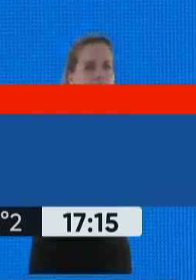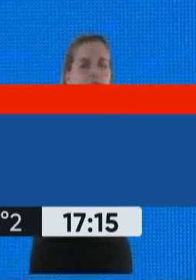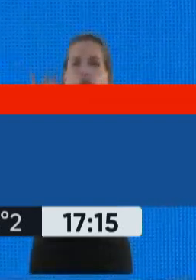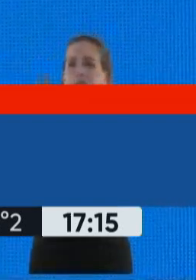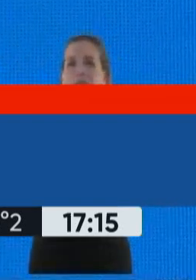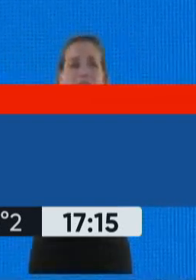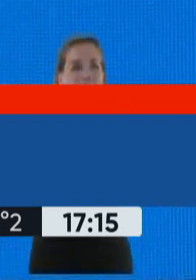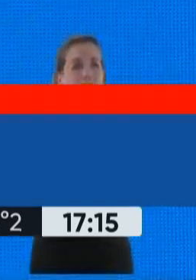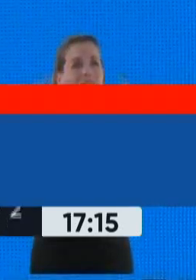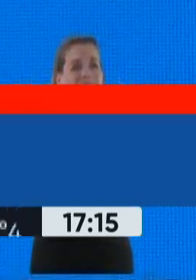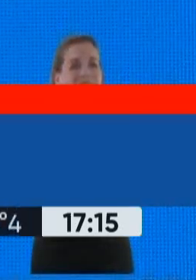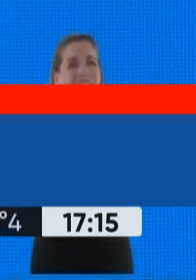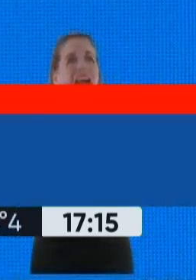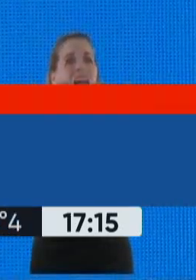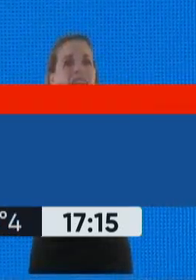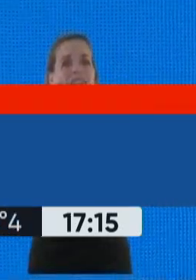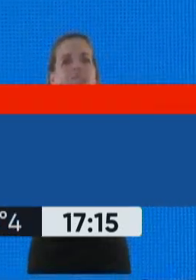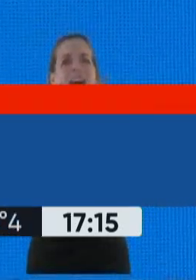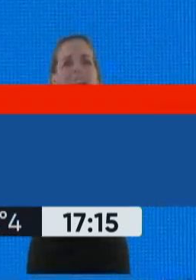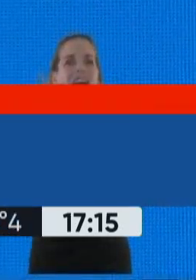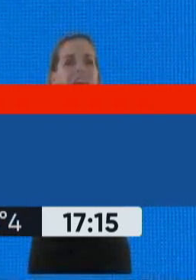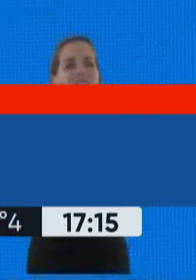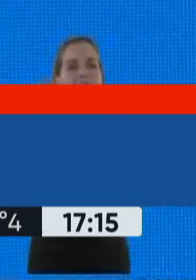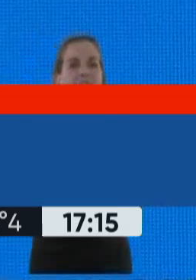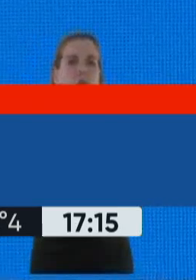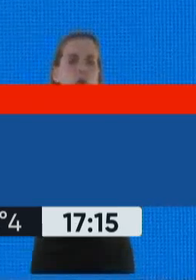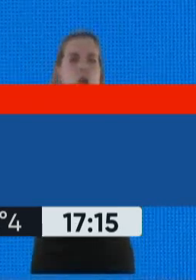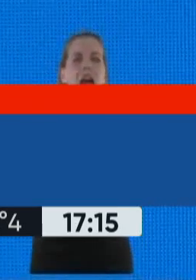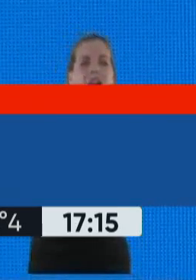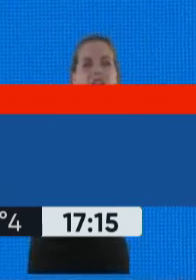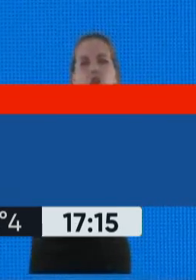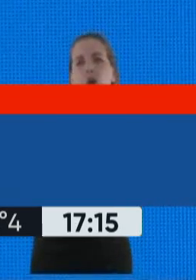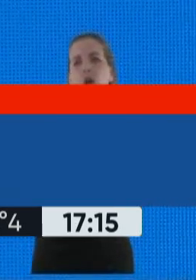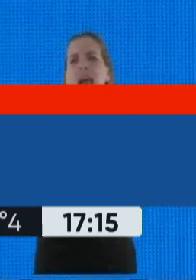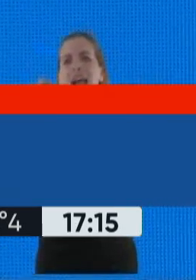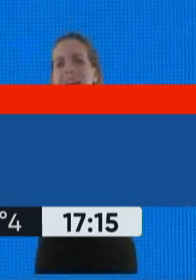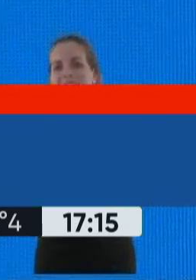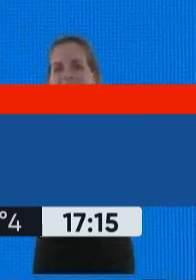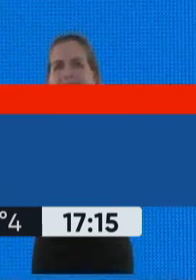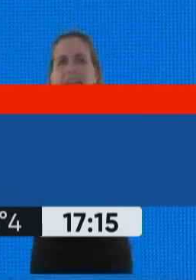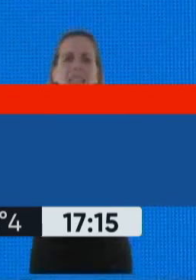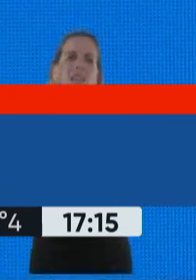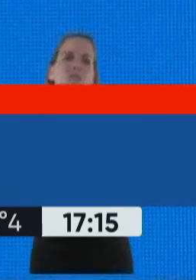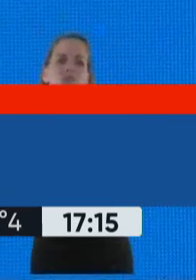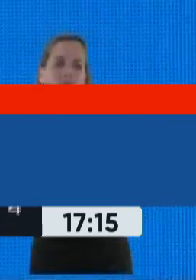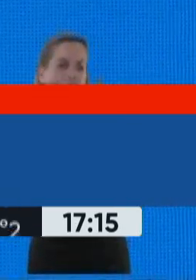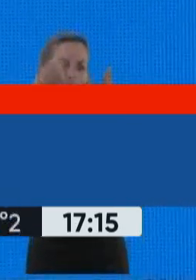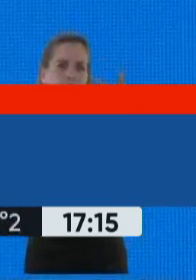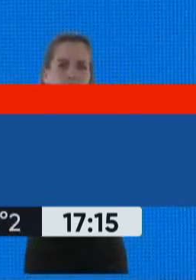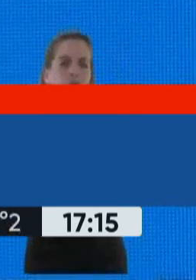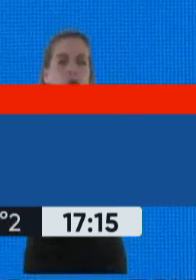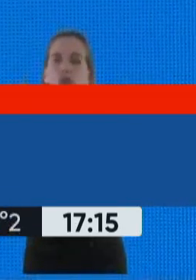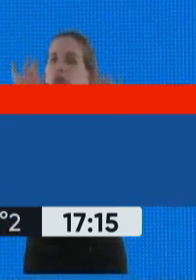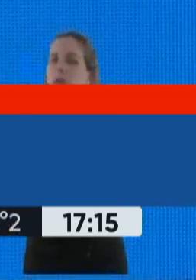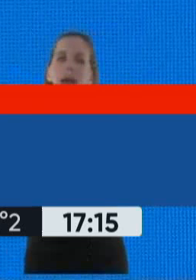gratitud tengo para con cada artista, para con cada productor, para con cada música, para con cada